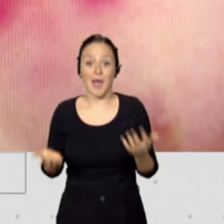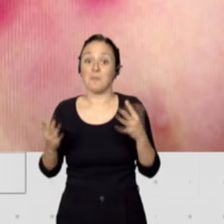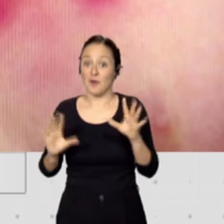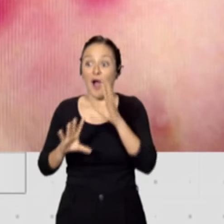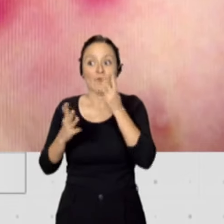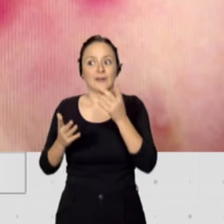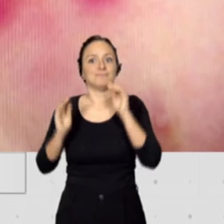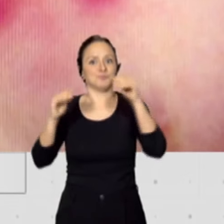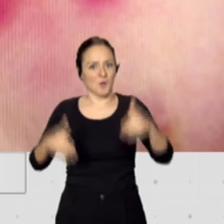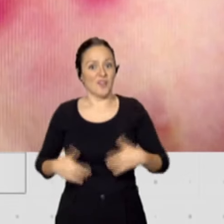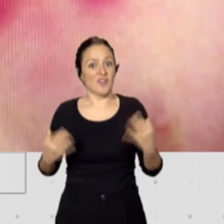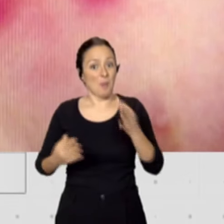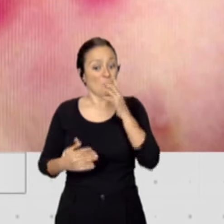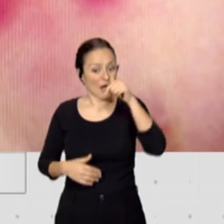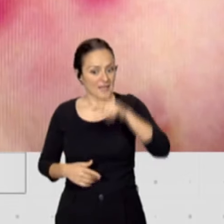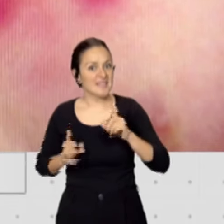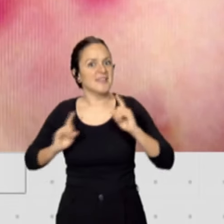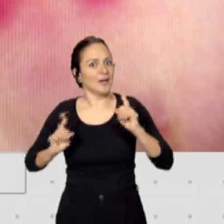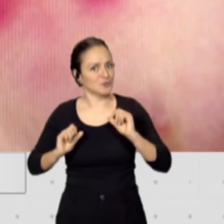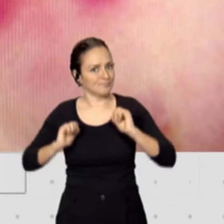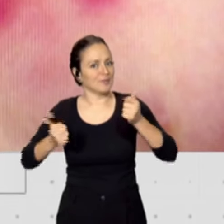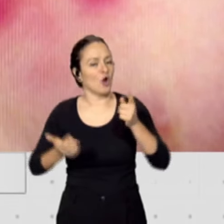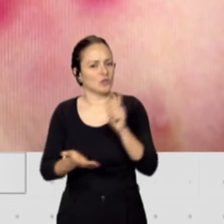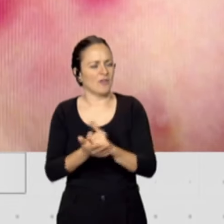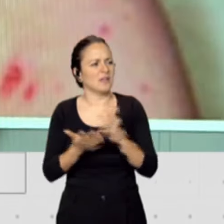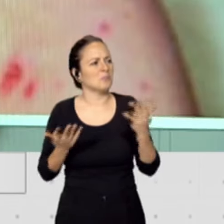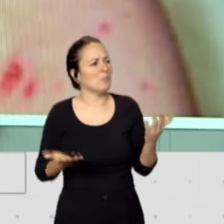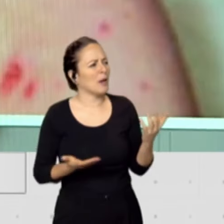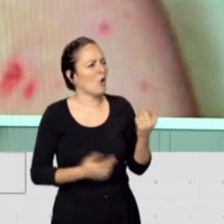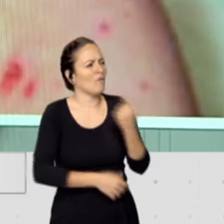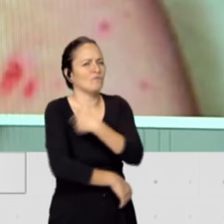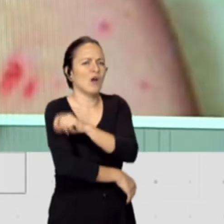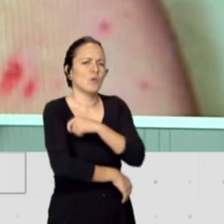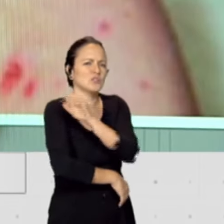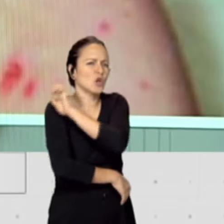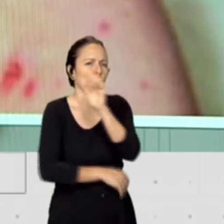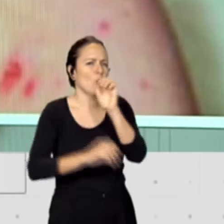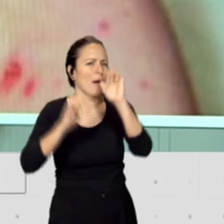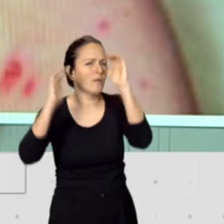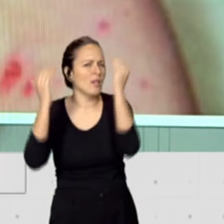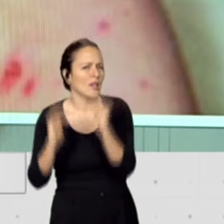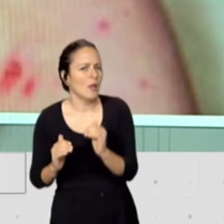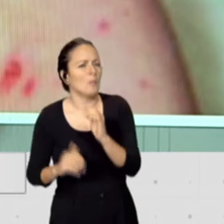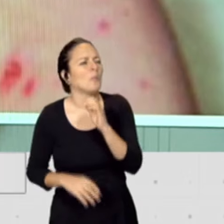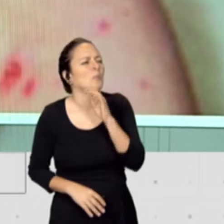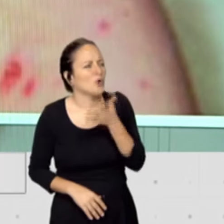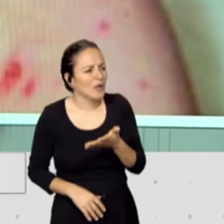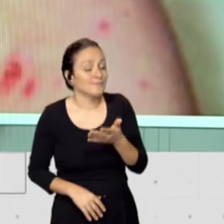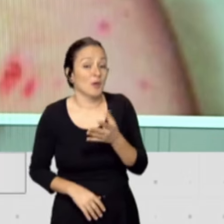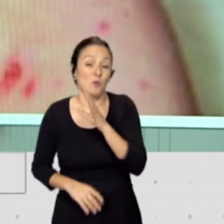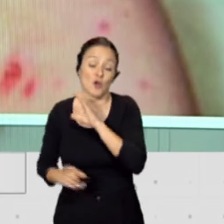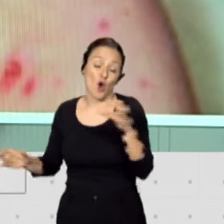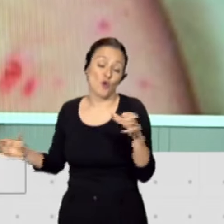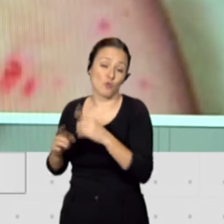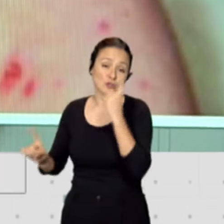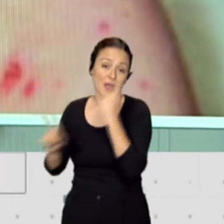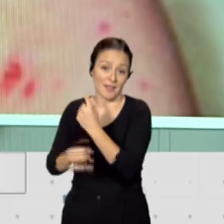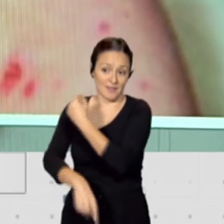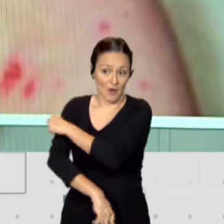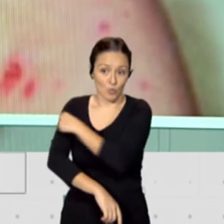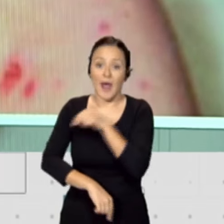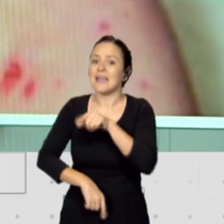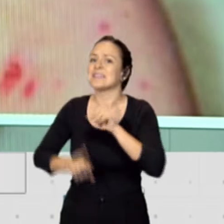poder ver casos de de sarampión aquí y por esas bajas coberturas vacunales en el caso de de Europa Pues porque los grupos antivacunas en este caso eh En el